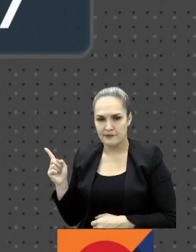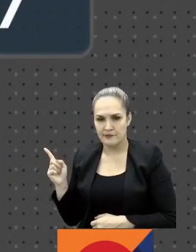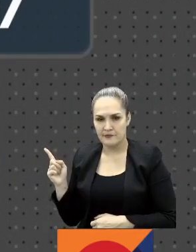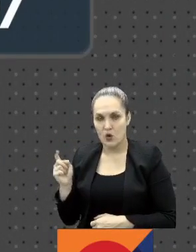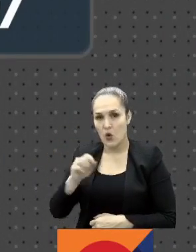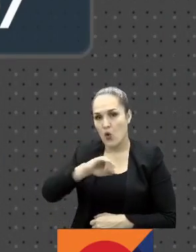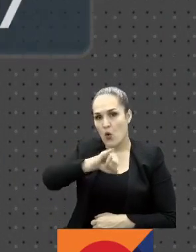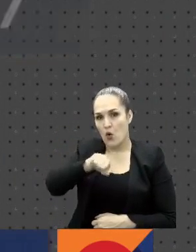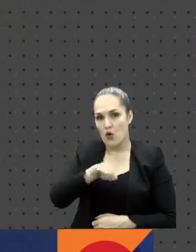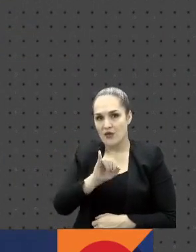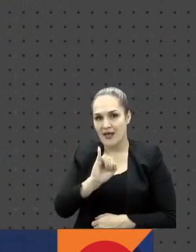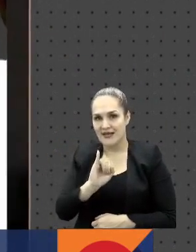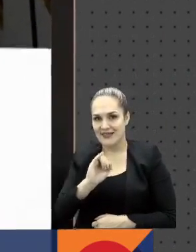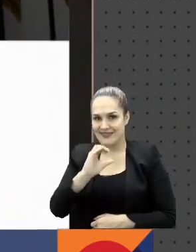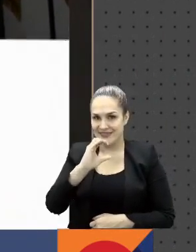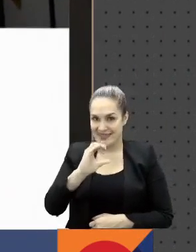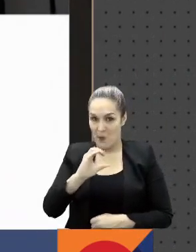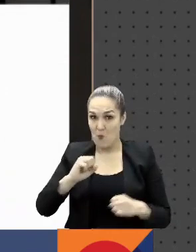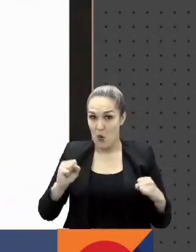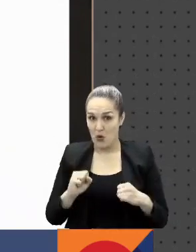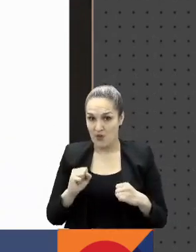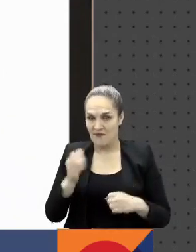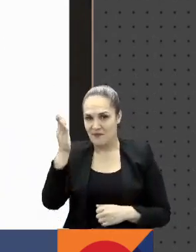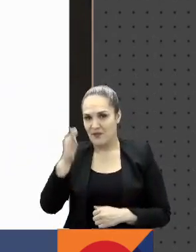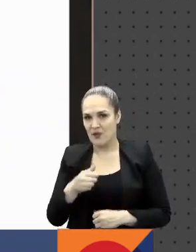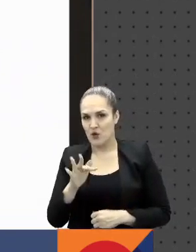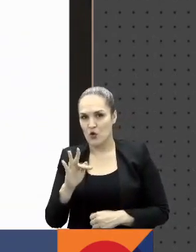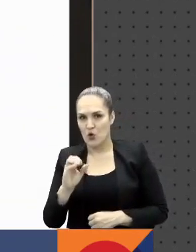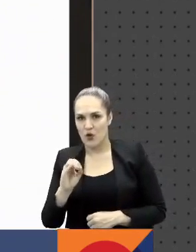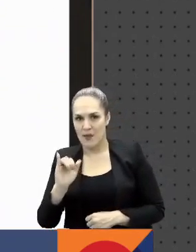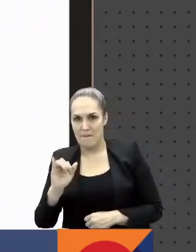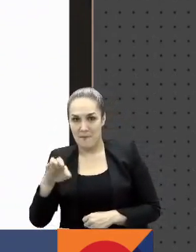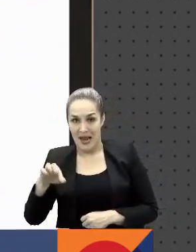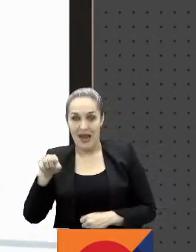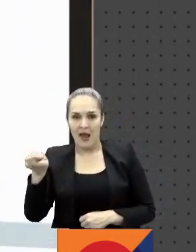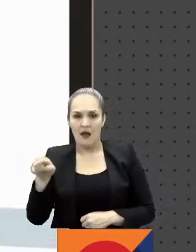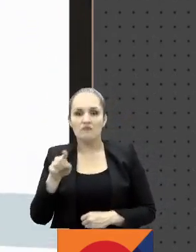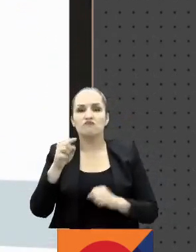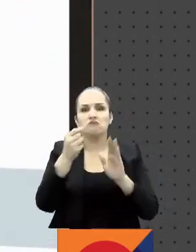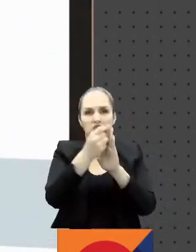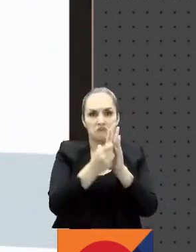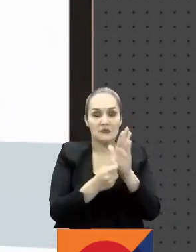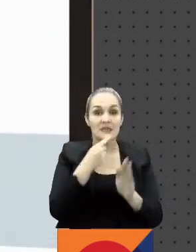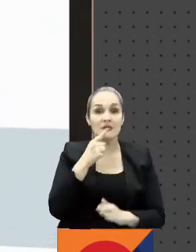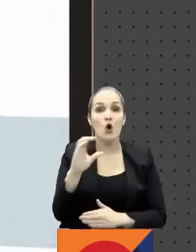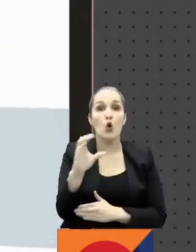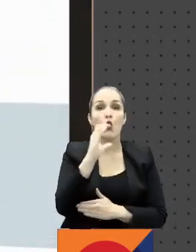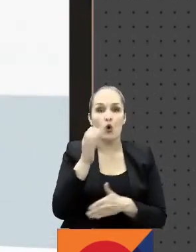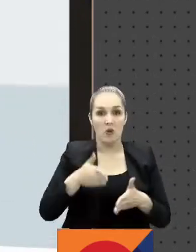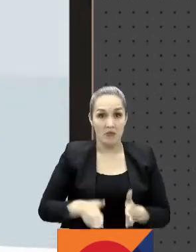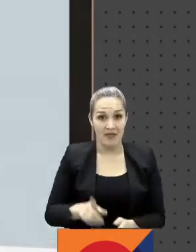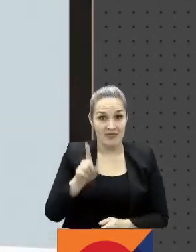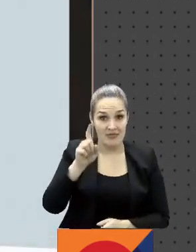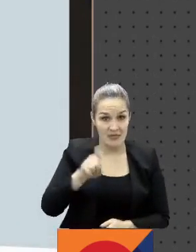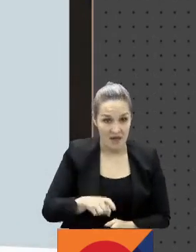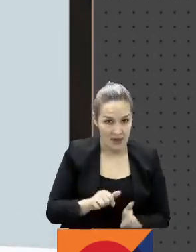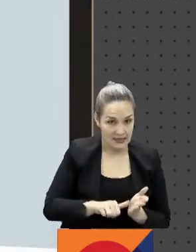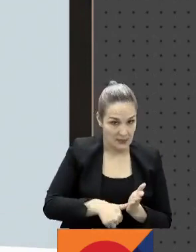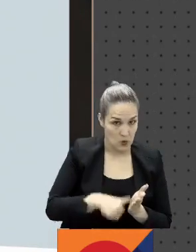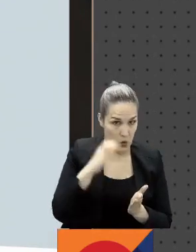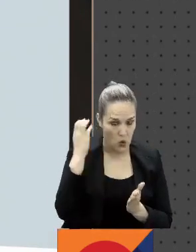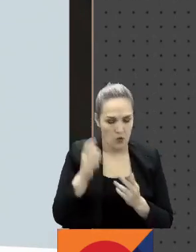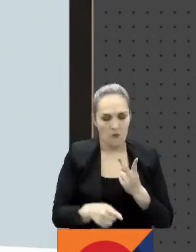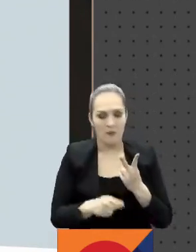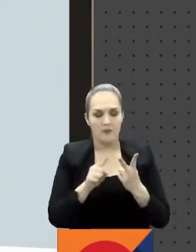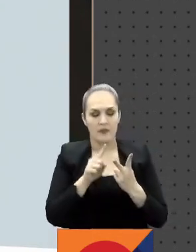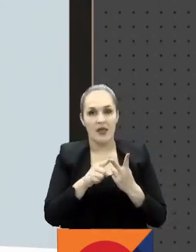jcibogotá.org/TOIP. Acá encontrará la descripción y requisitos de la convocatoria, como ser colombiano, tener entre los 18 y